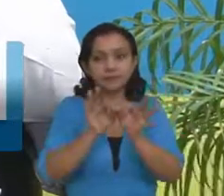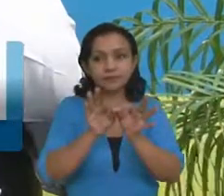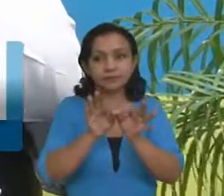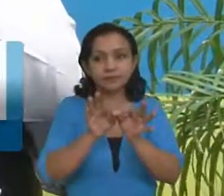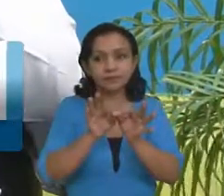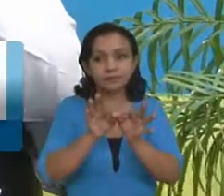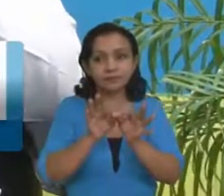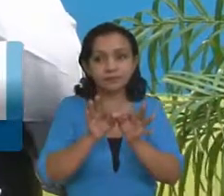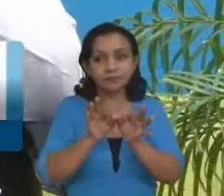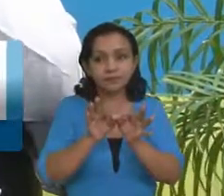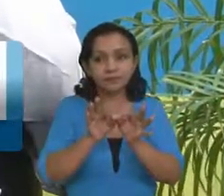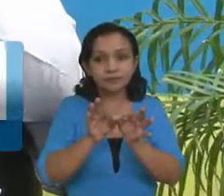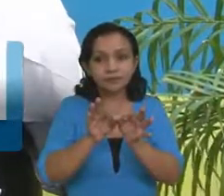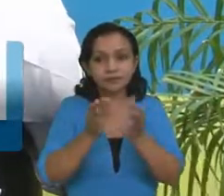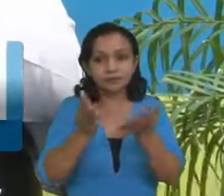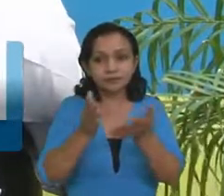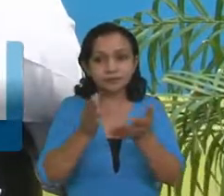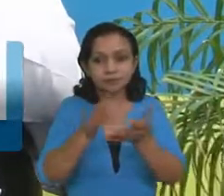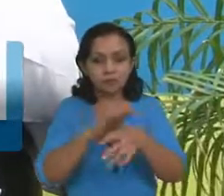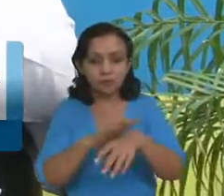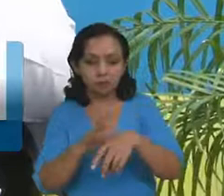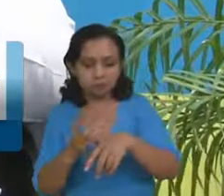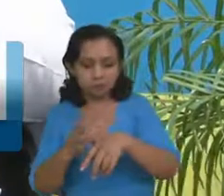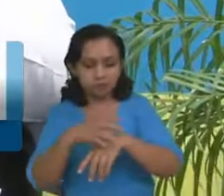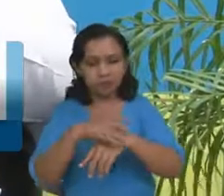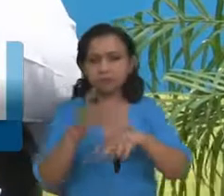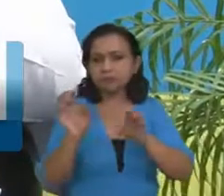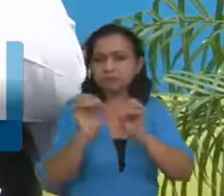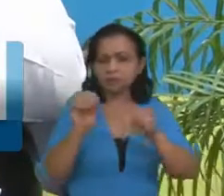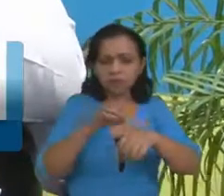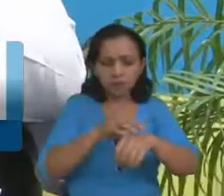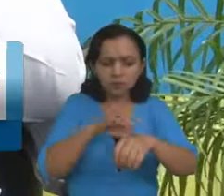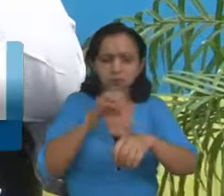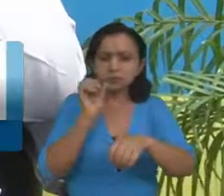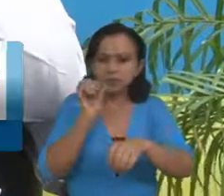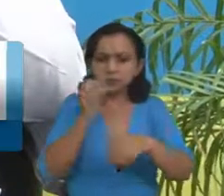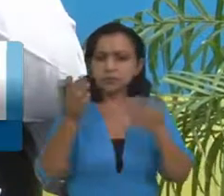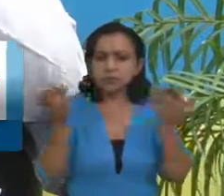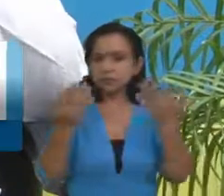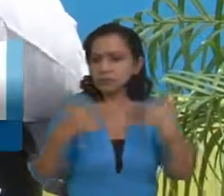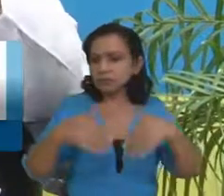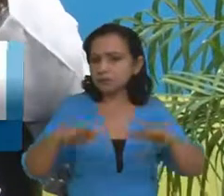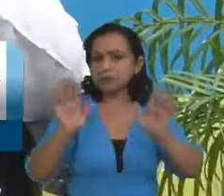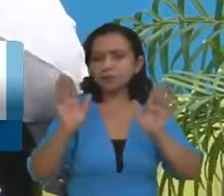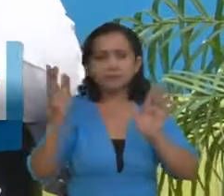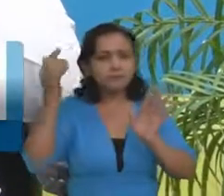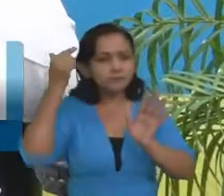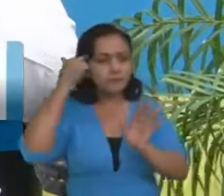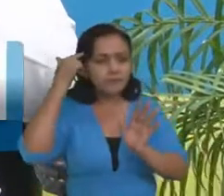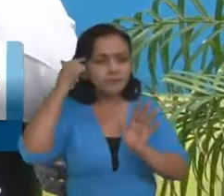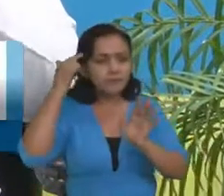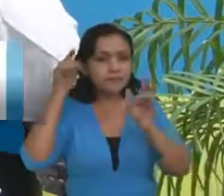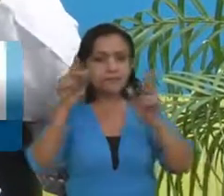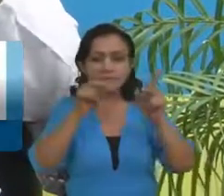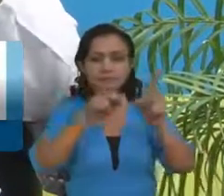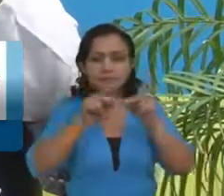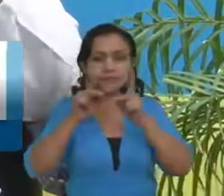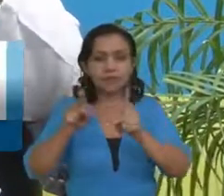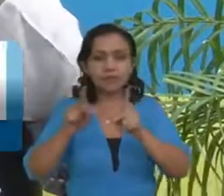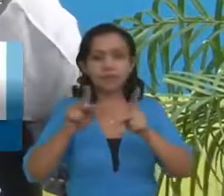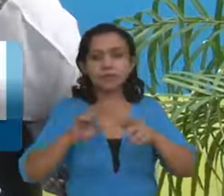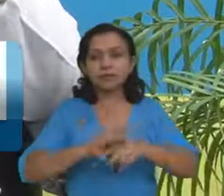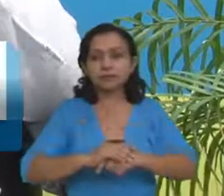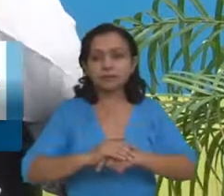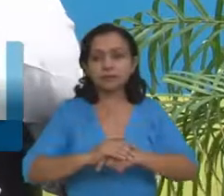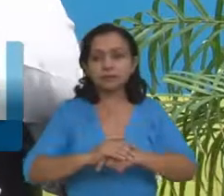que no hay una deformidad evidente, ¿ya? Entonces podemos pensar en que el paciente, pues,